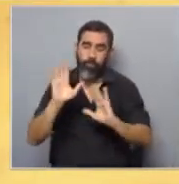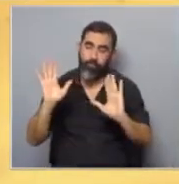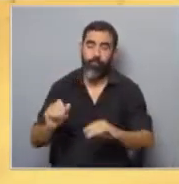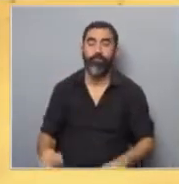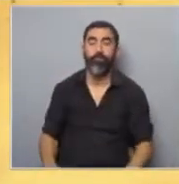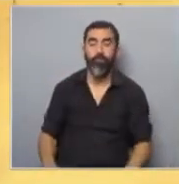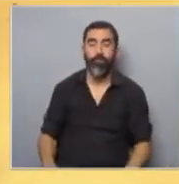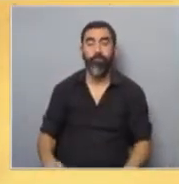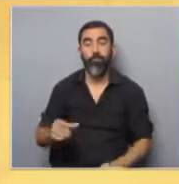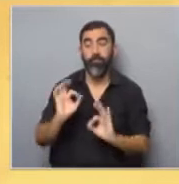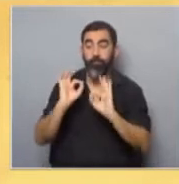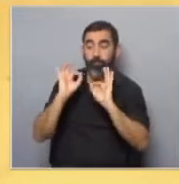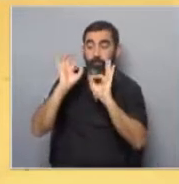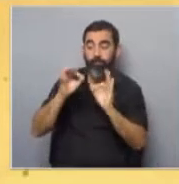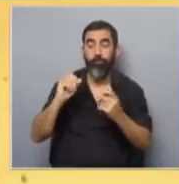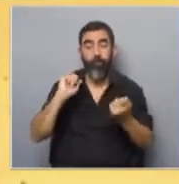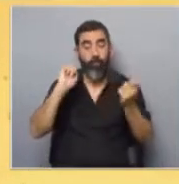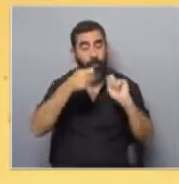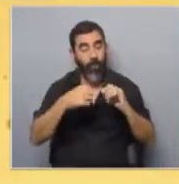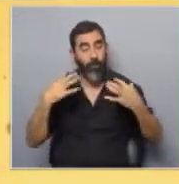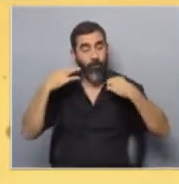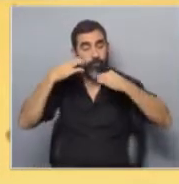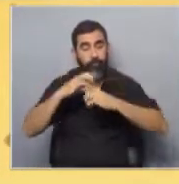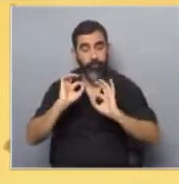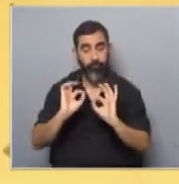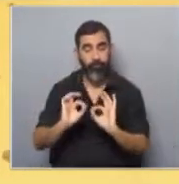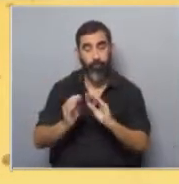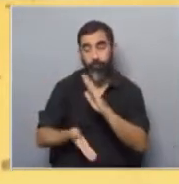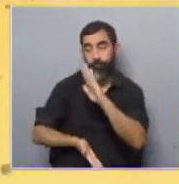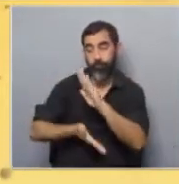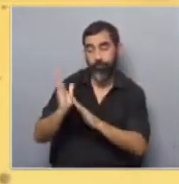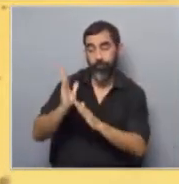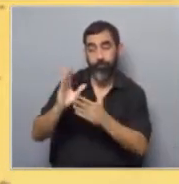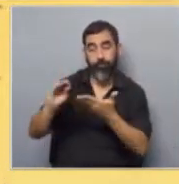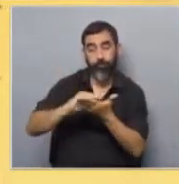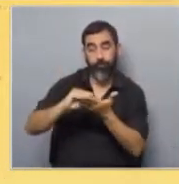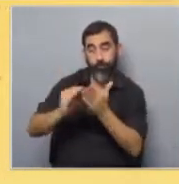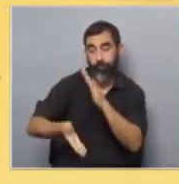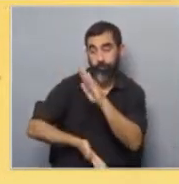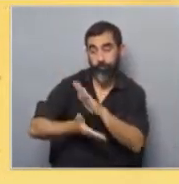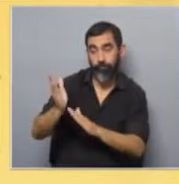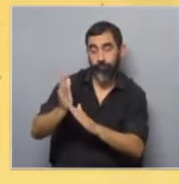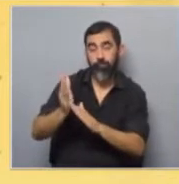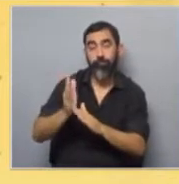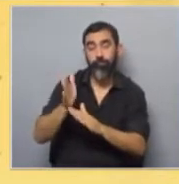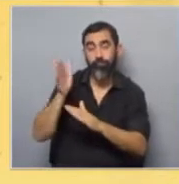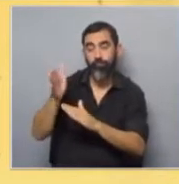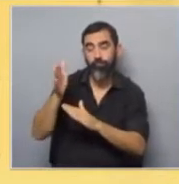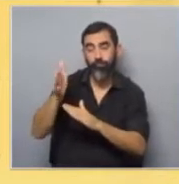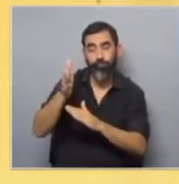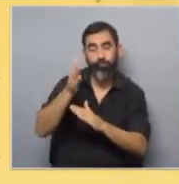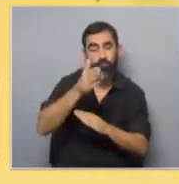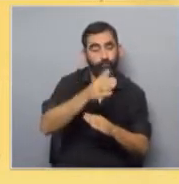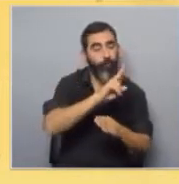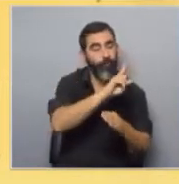Entonces él entraba, se cambiaba, se ponía la túnica, salía de su escritorio y empezaba a